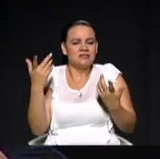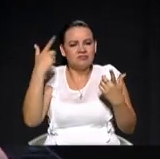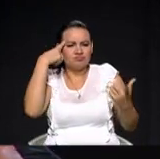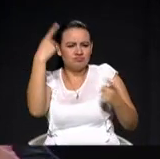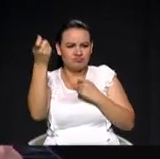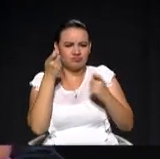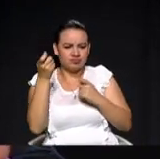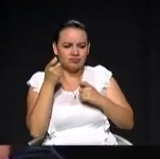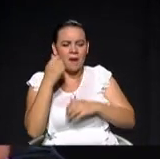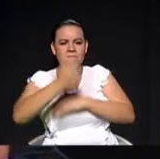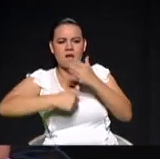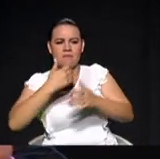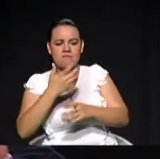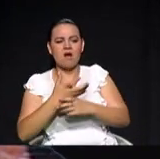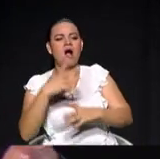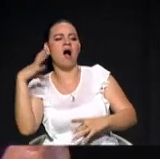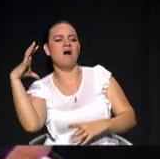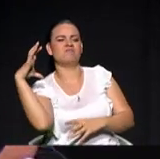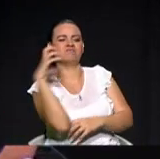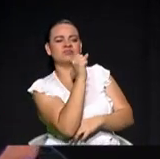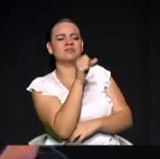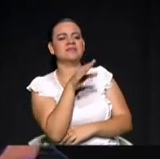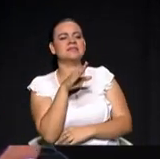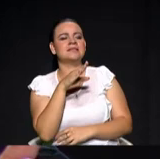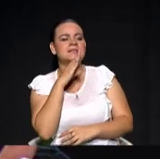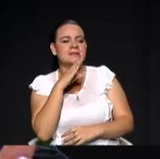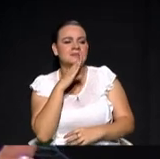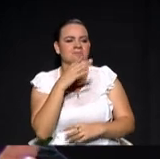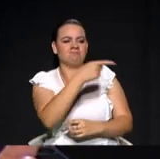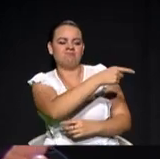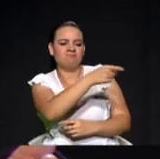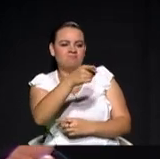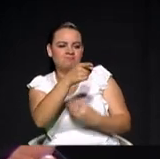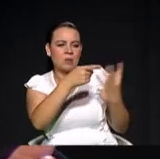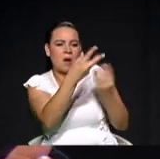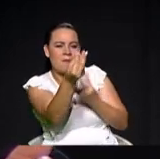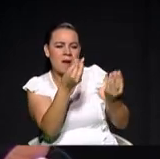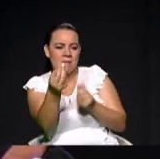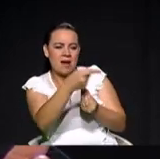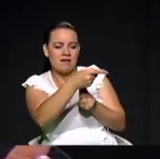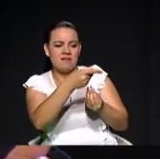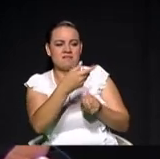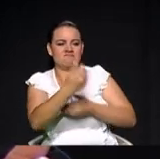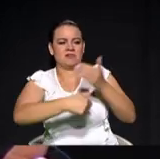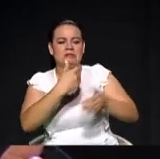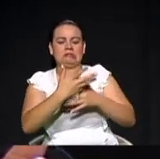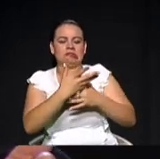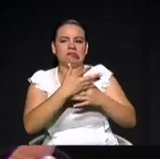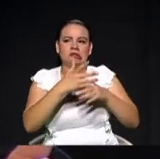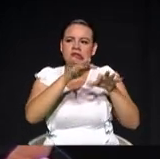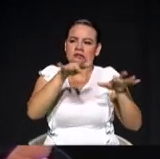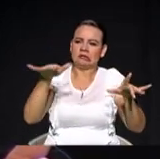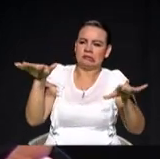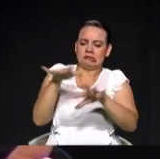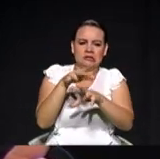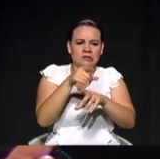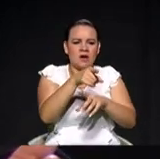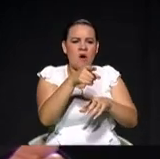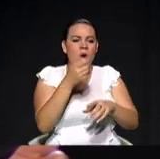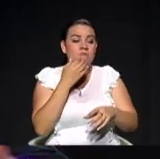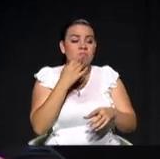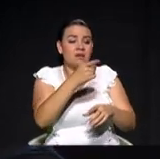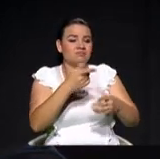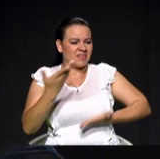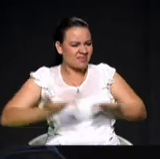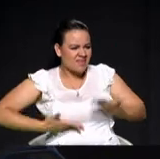para ir desmantelando esto que se ha convertido en algo que afecta absolutamente a todo el comercio en el valle del aburrá y